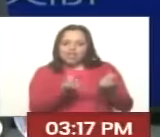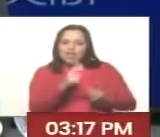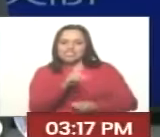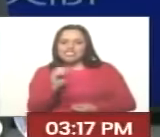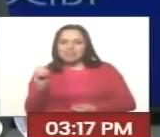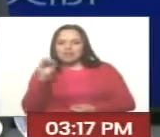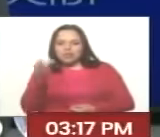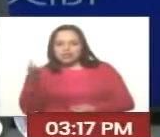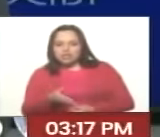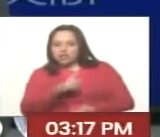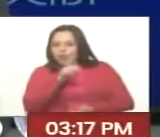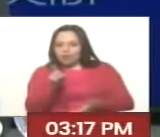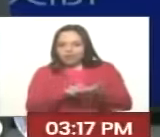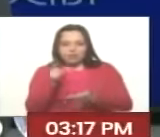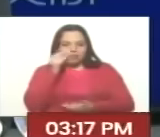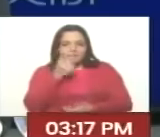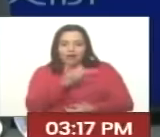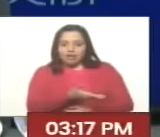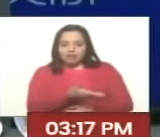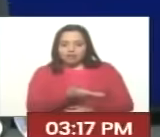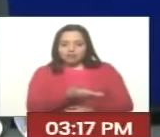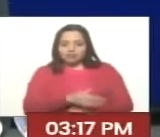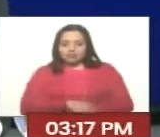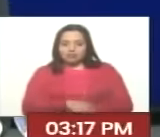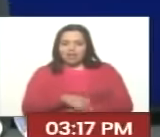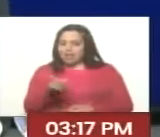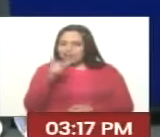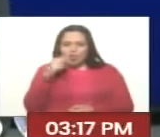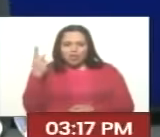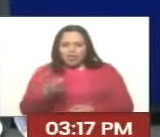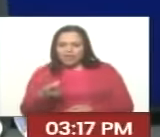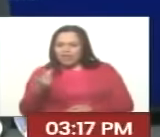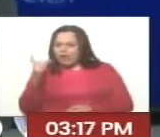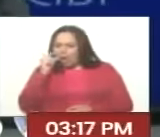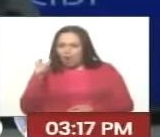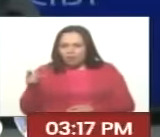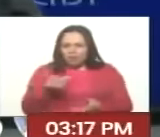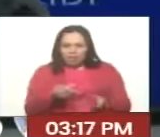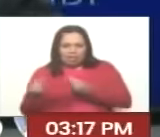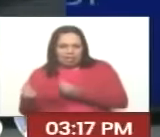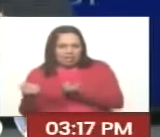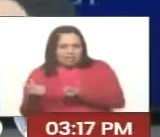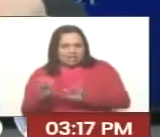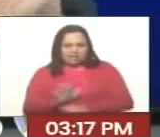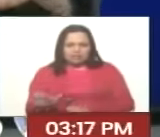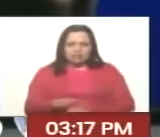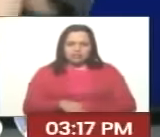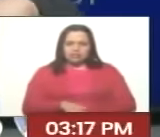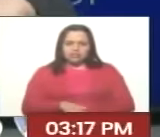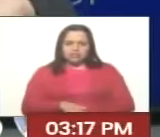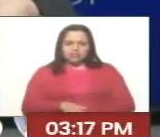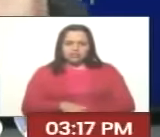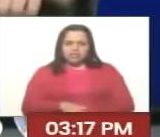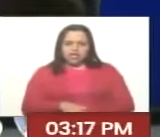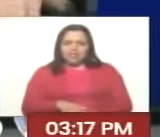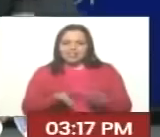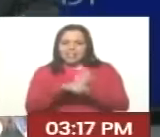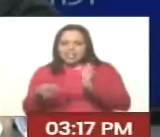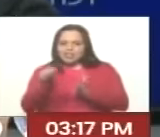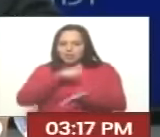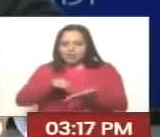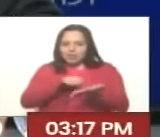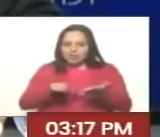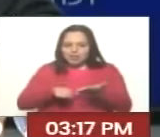papá. Ahí no tiene que ver Leandro Áñez en lo que significa el derecho de autor de